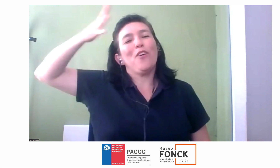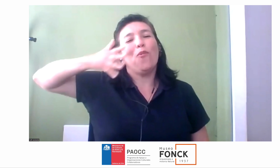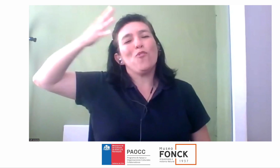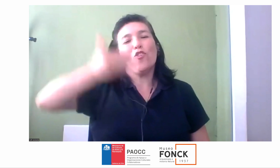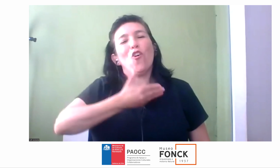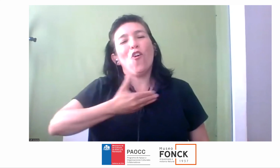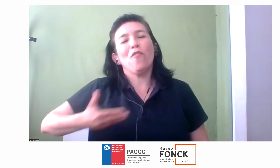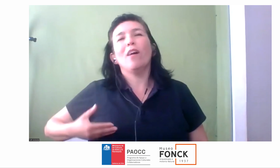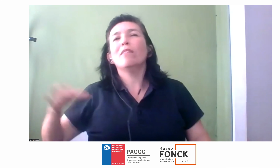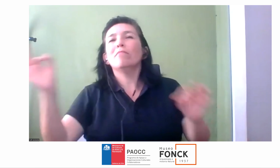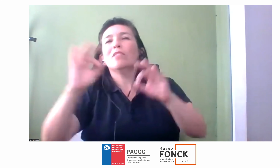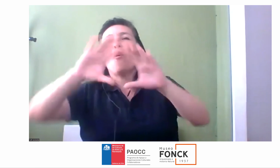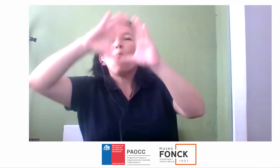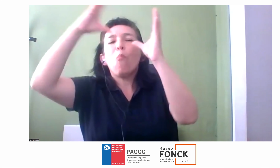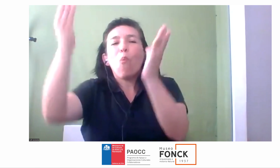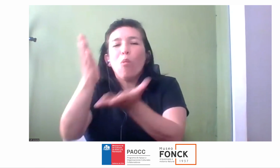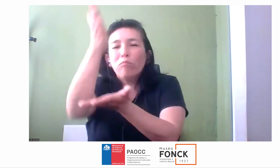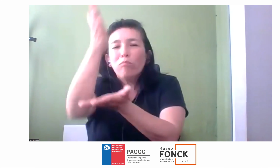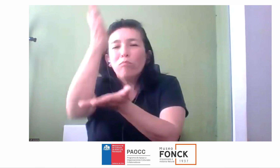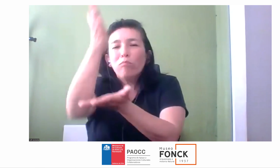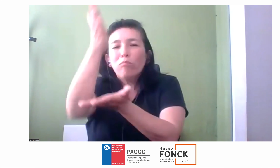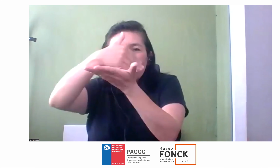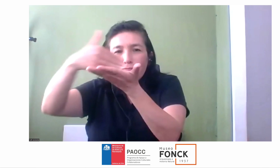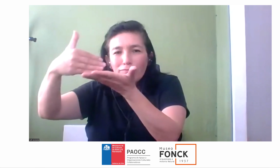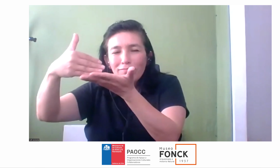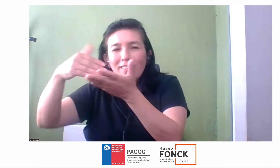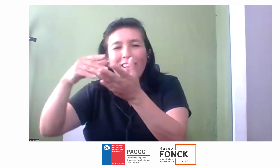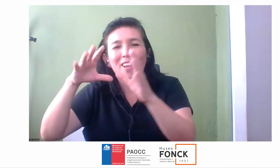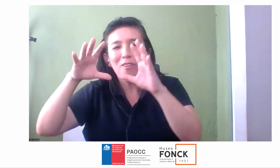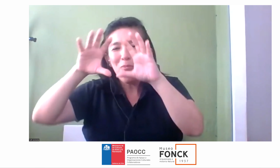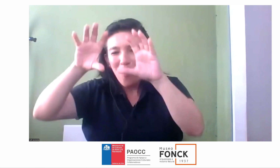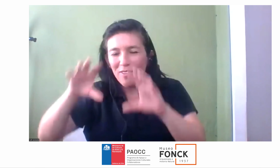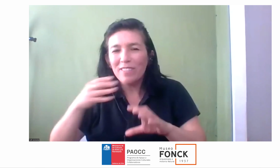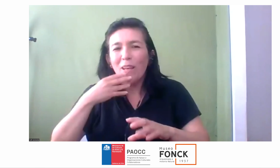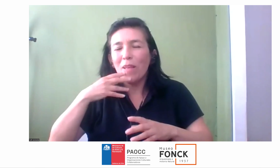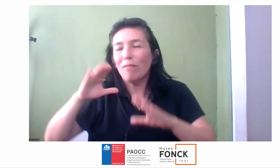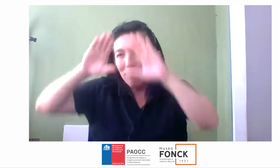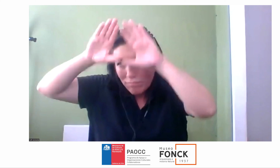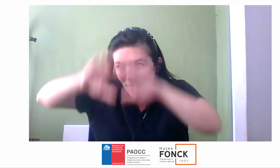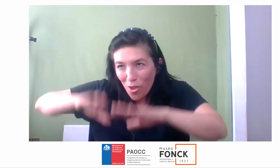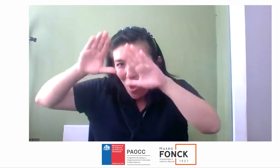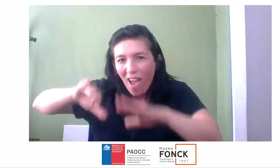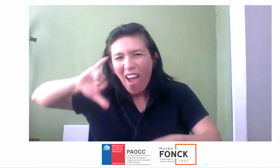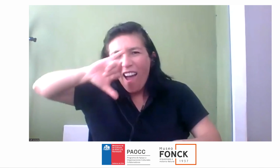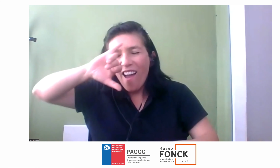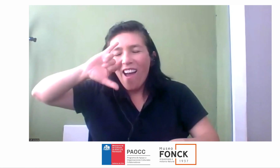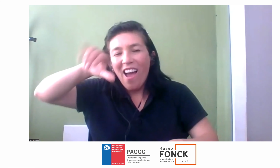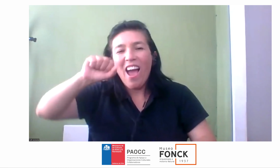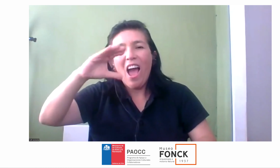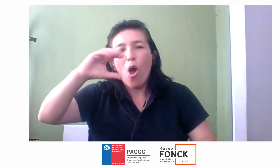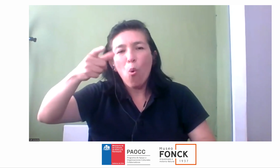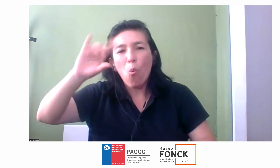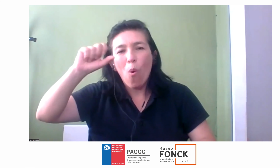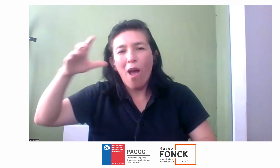el mundo en cuatro partes, y el culto al jaguar y esta dualidad